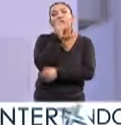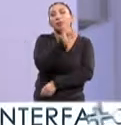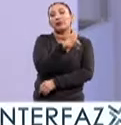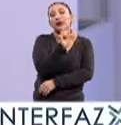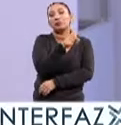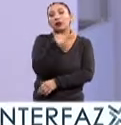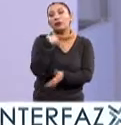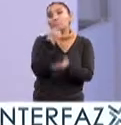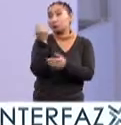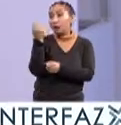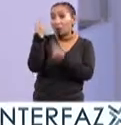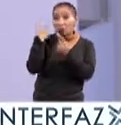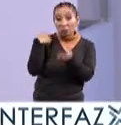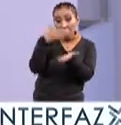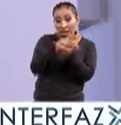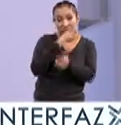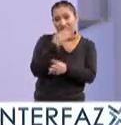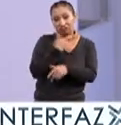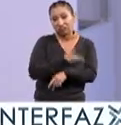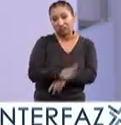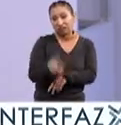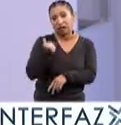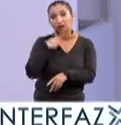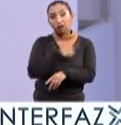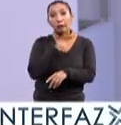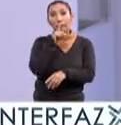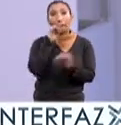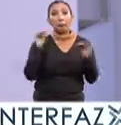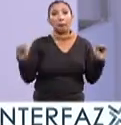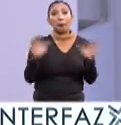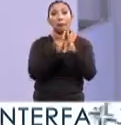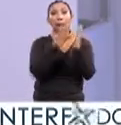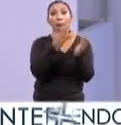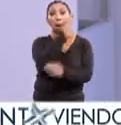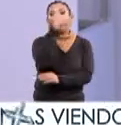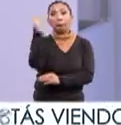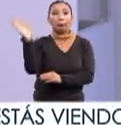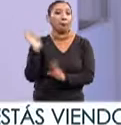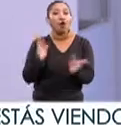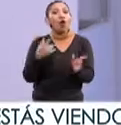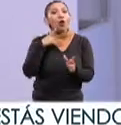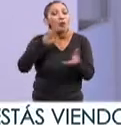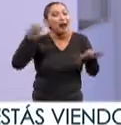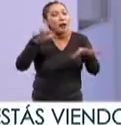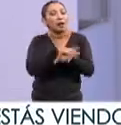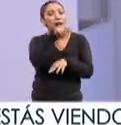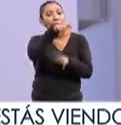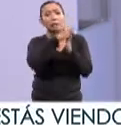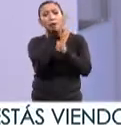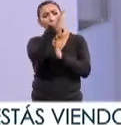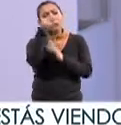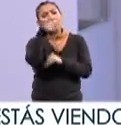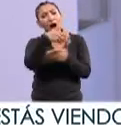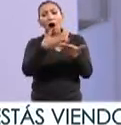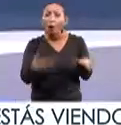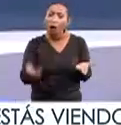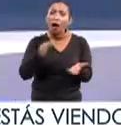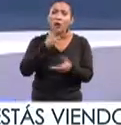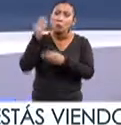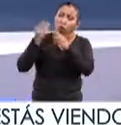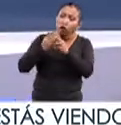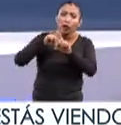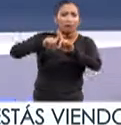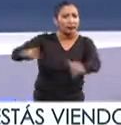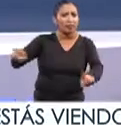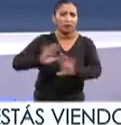tradicional al que muy poca gente se acerca, donde solo hay silencio y libros, sino más bien tratar de decir que la biblioteca, hoy las bibliotecas en el mundo